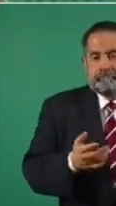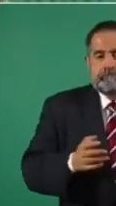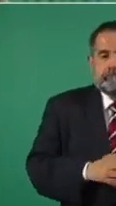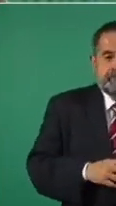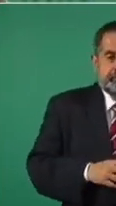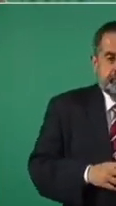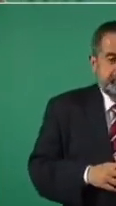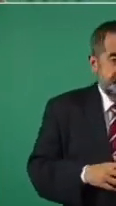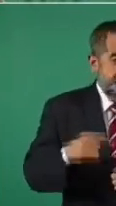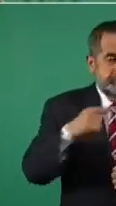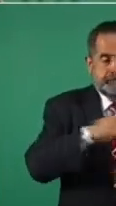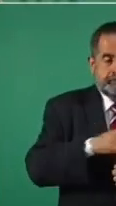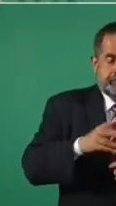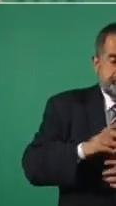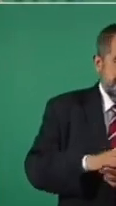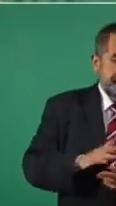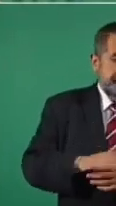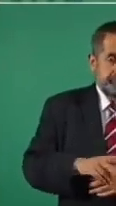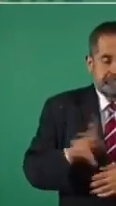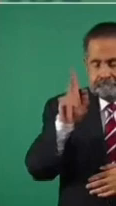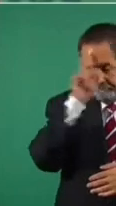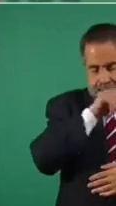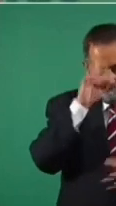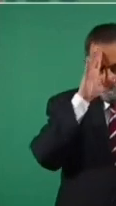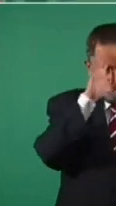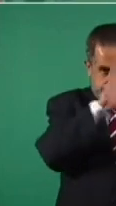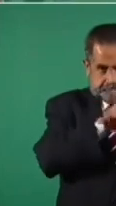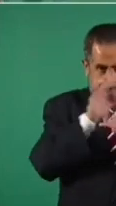más se confunde.